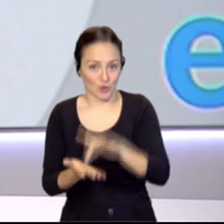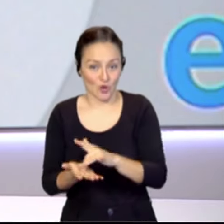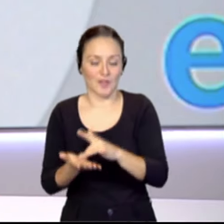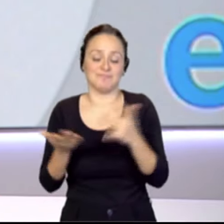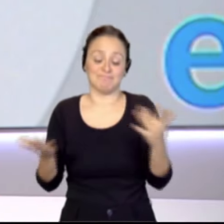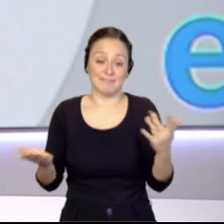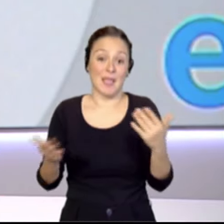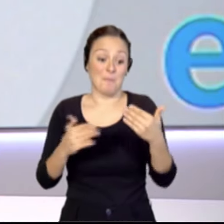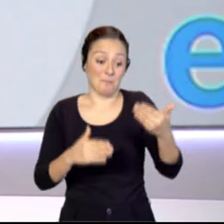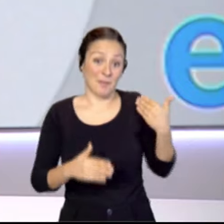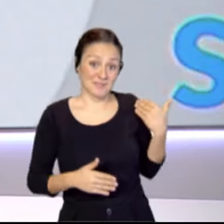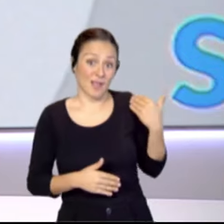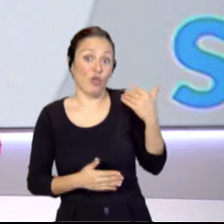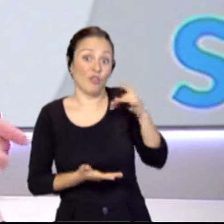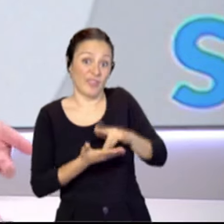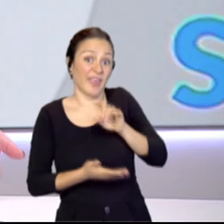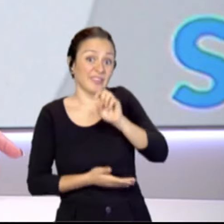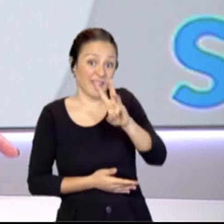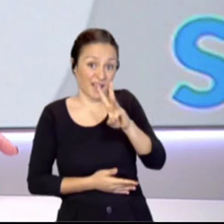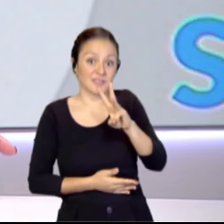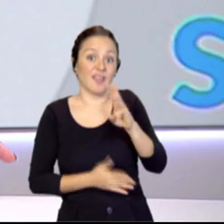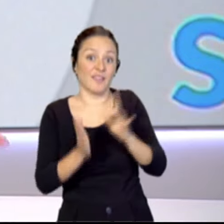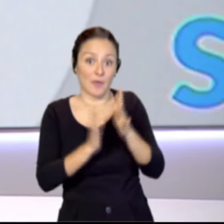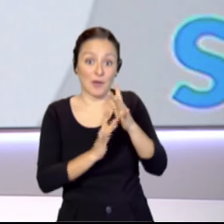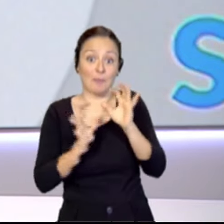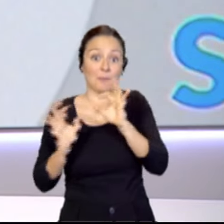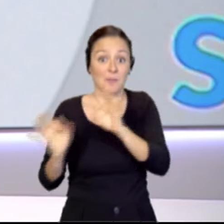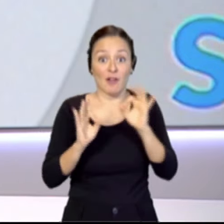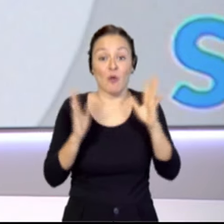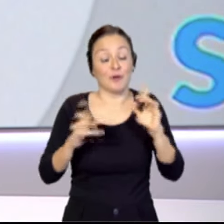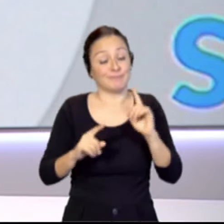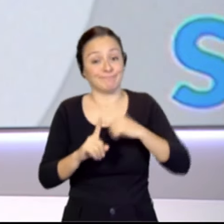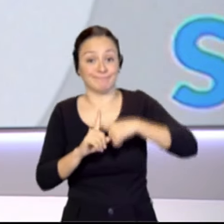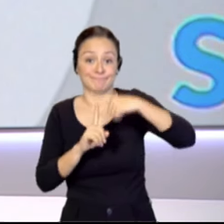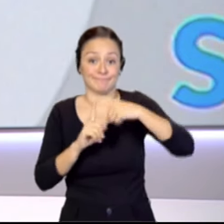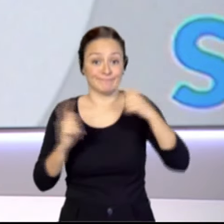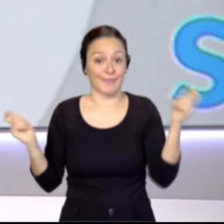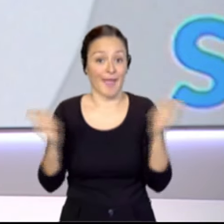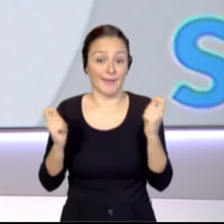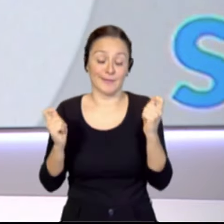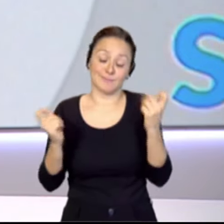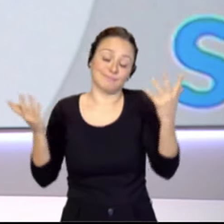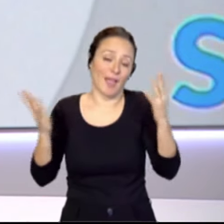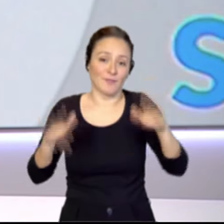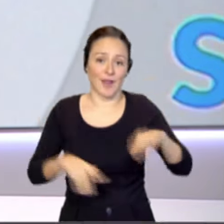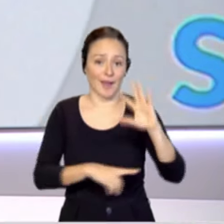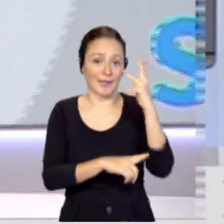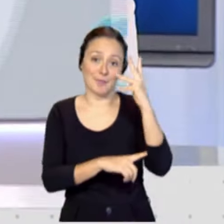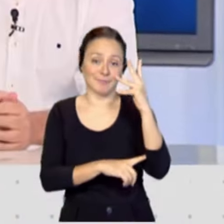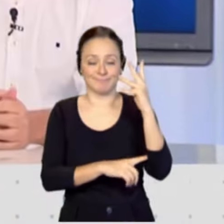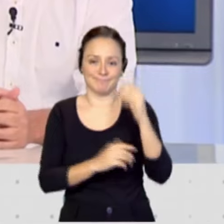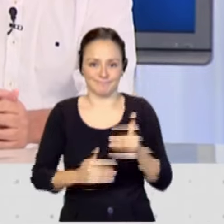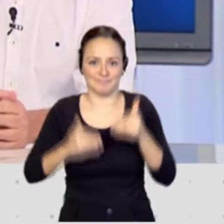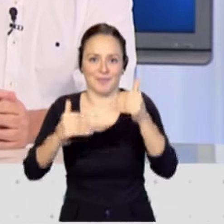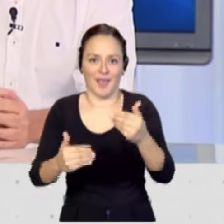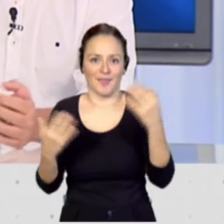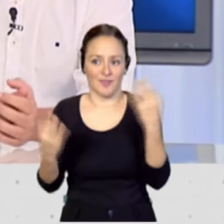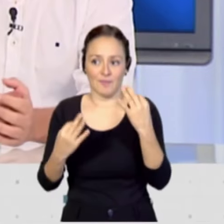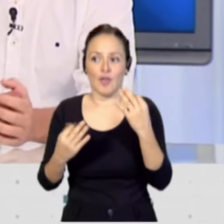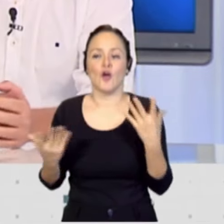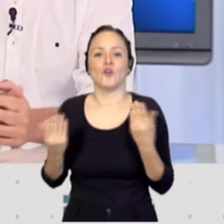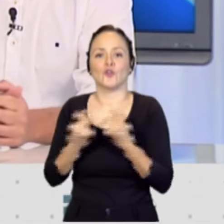programada para el pasado día 13 pero las altas temperaturas y las alertas meteorológicas obligaron a aplazarla con nosotros está Alfredo gonzálvez